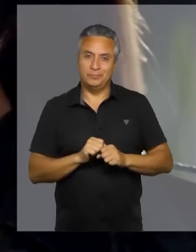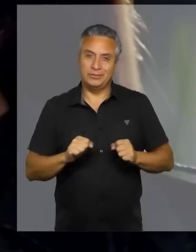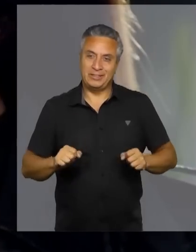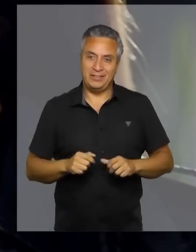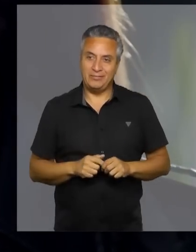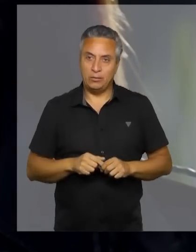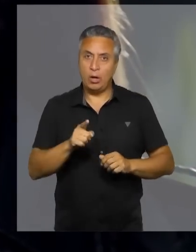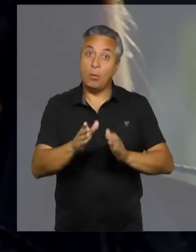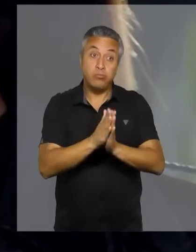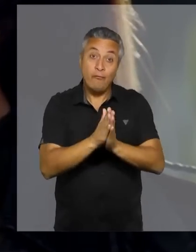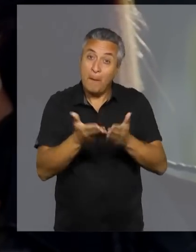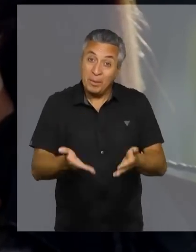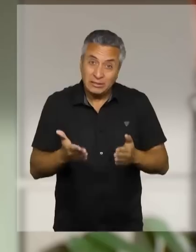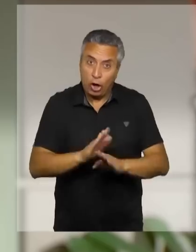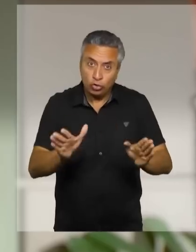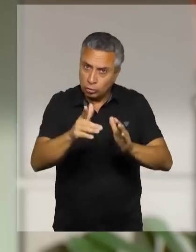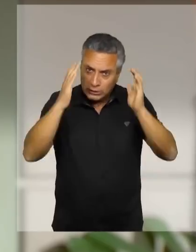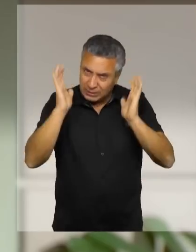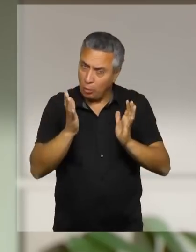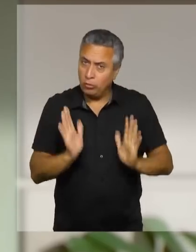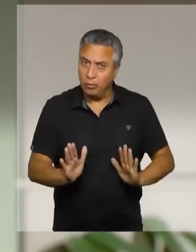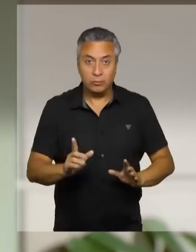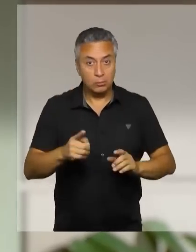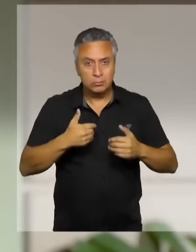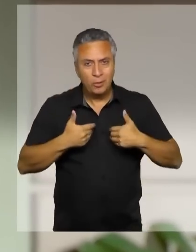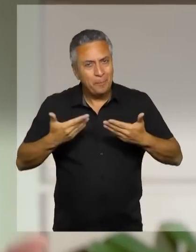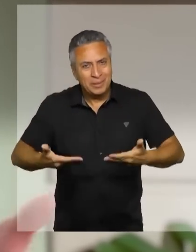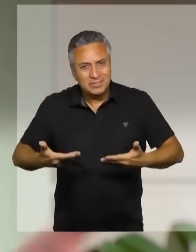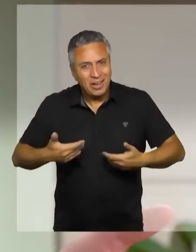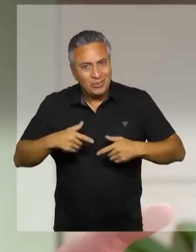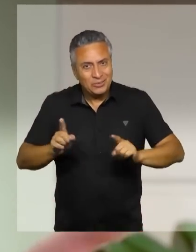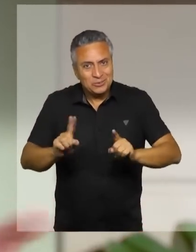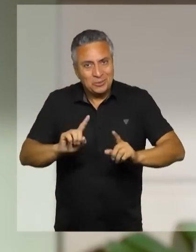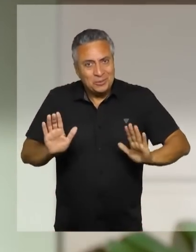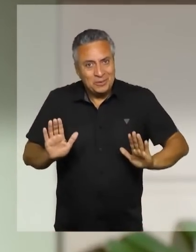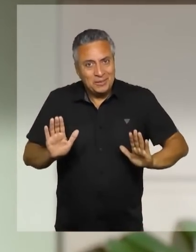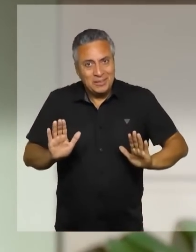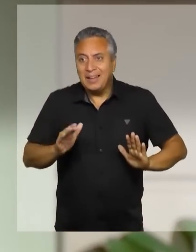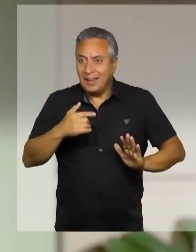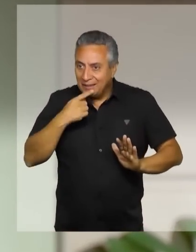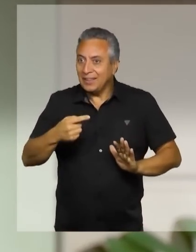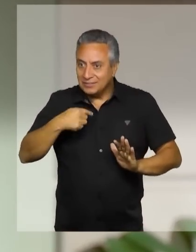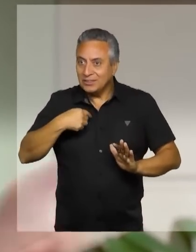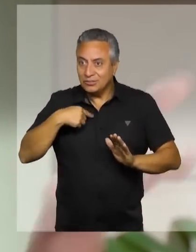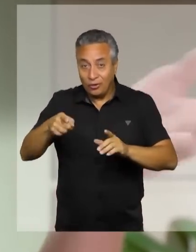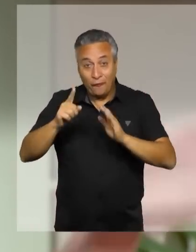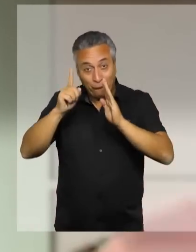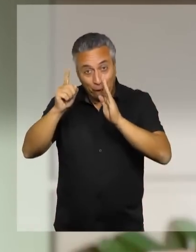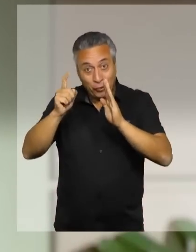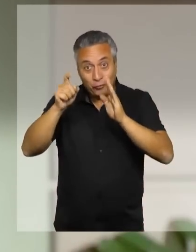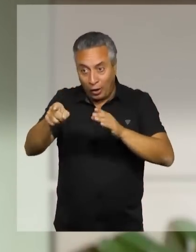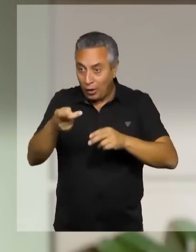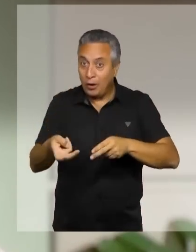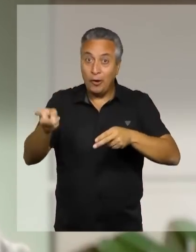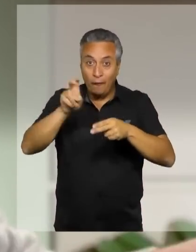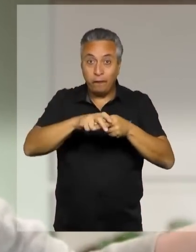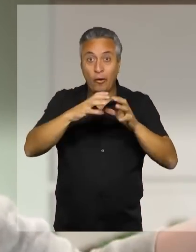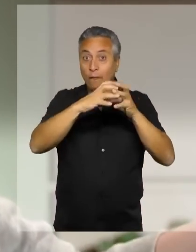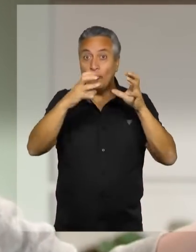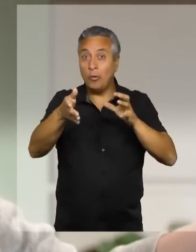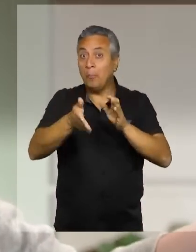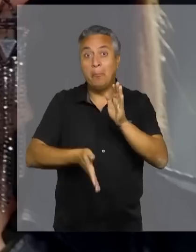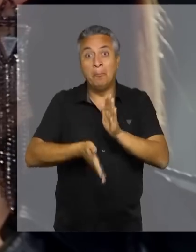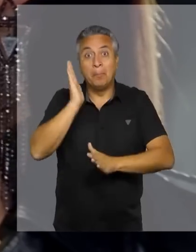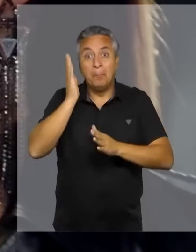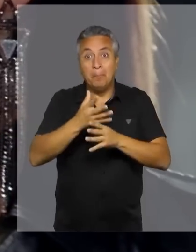te pongas pesado, por favor, Simón. Pues si no es de pesado, es porque cuando les estaba sacando la foto, se subieron al food truck y se fueron quién sabe